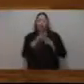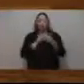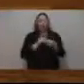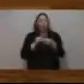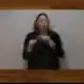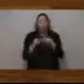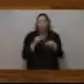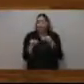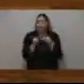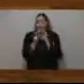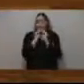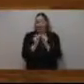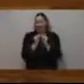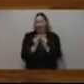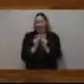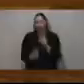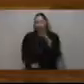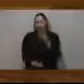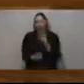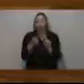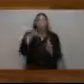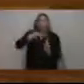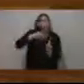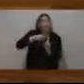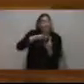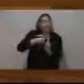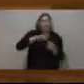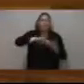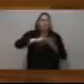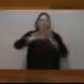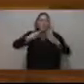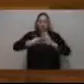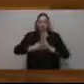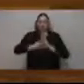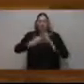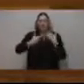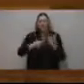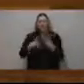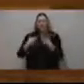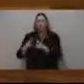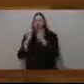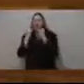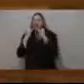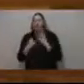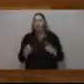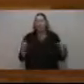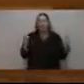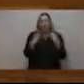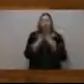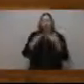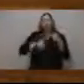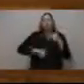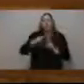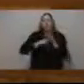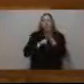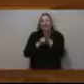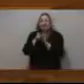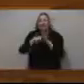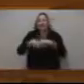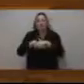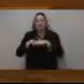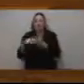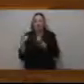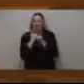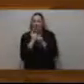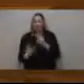elaborando para la confección de la planificación de los sectores de electricidad y gas y el desarrollo de las redes de transporte. Y en esa misma